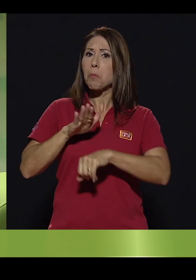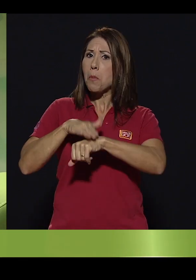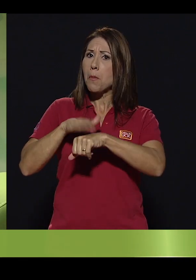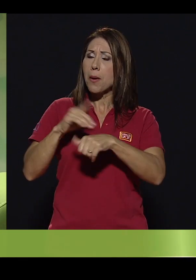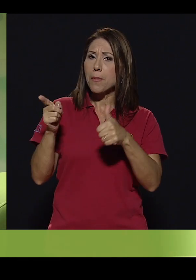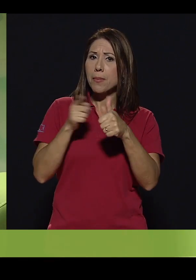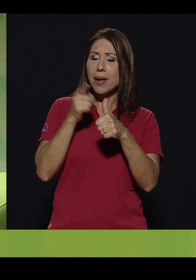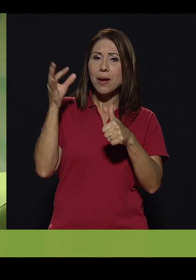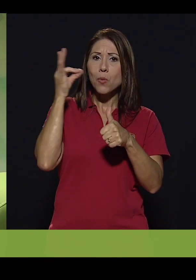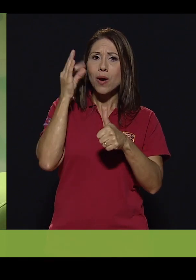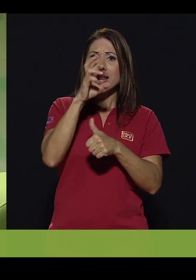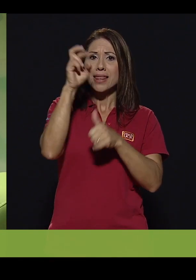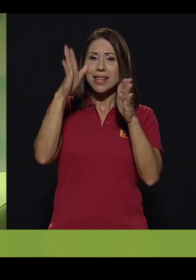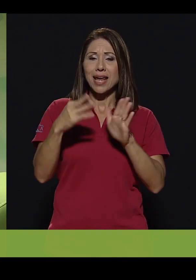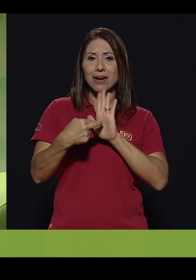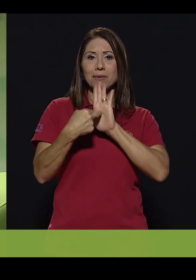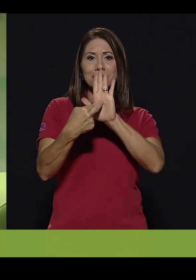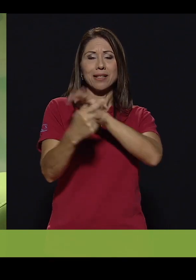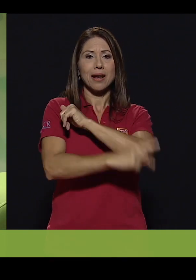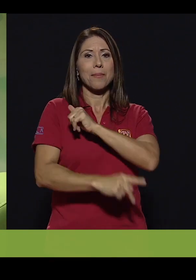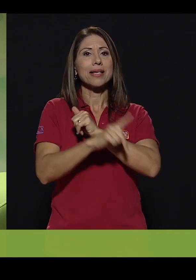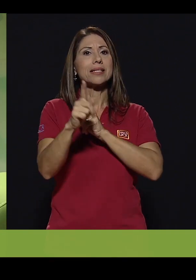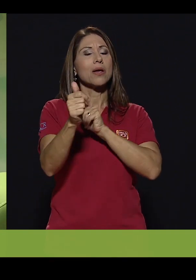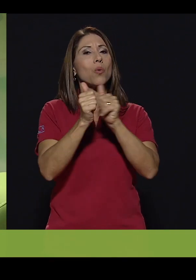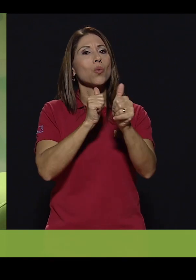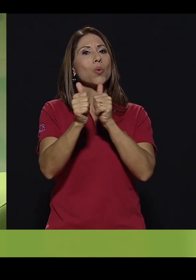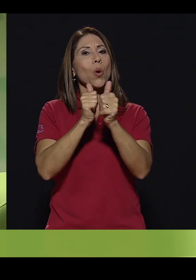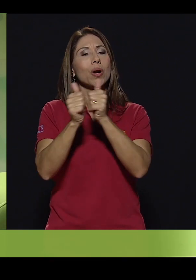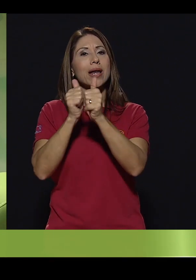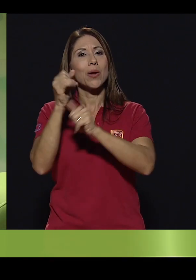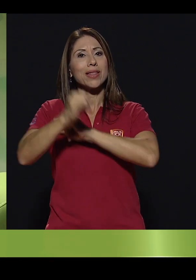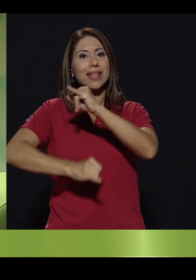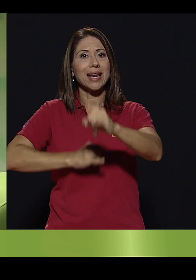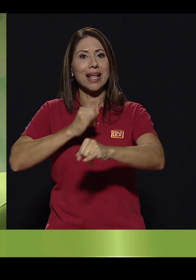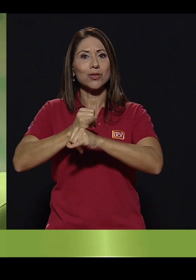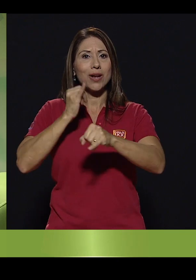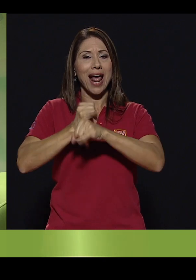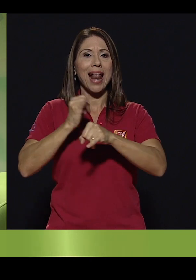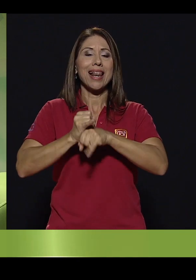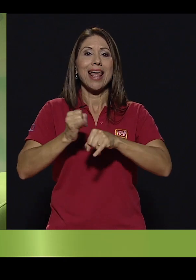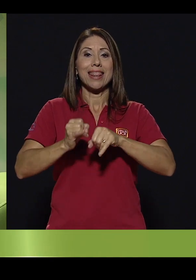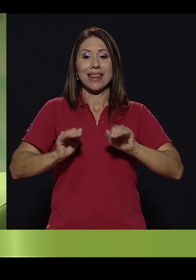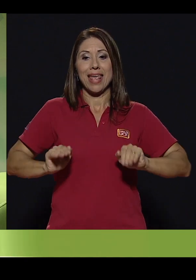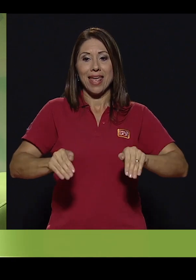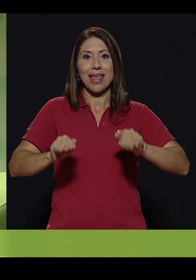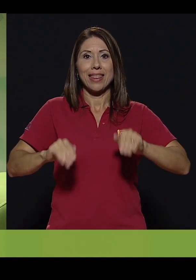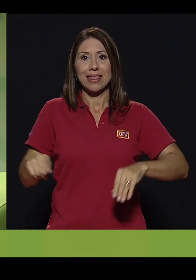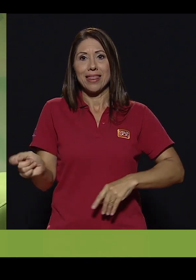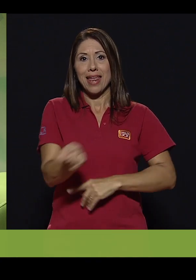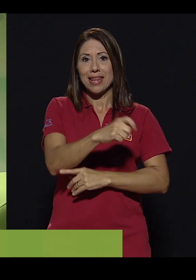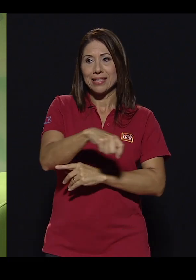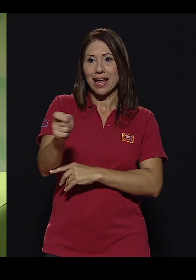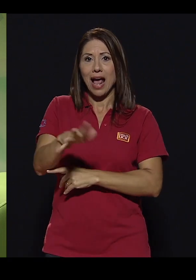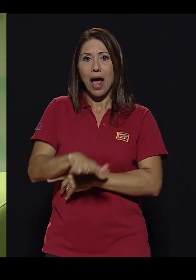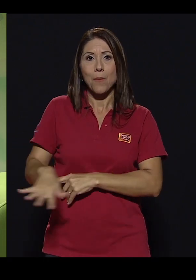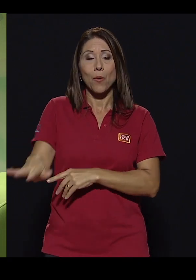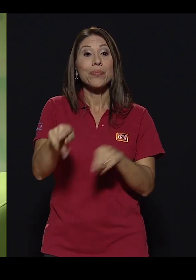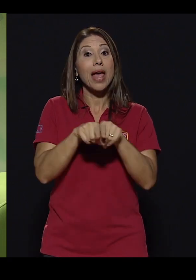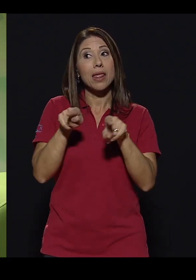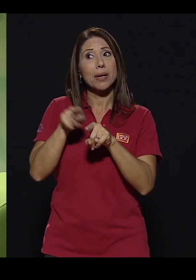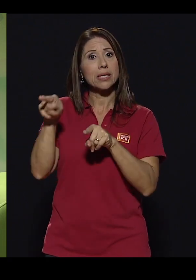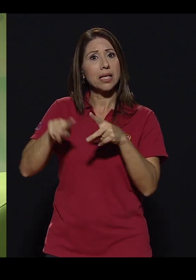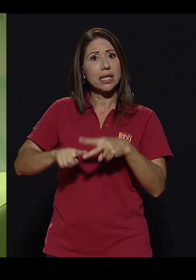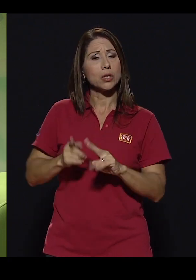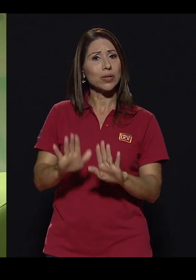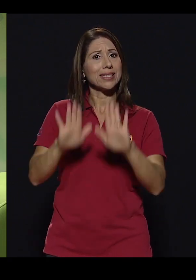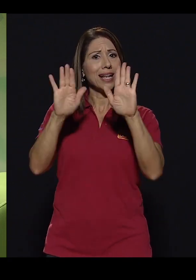permitió ser la primera mujer tica en representar al país en un torneo internacional de tenis de campo sentado además valverde inicio de